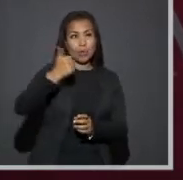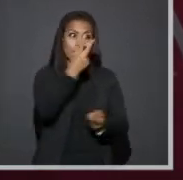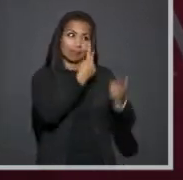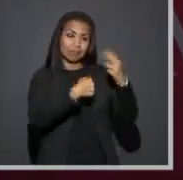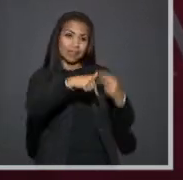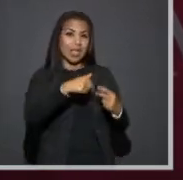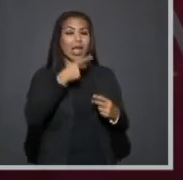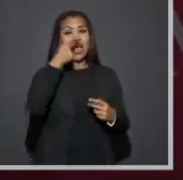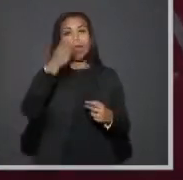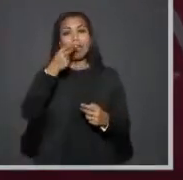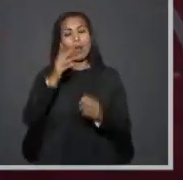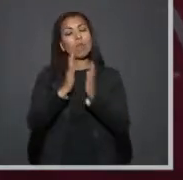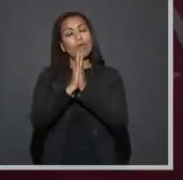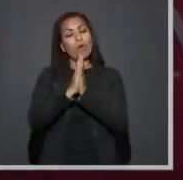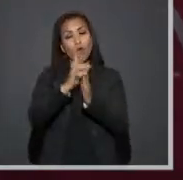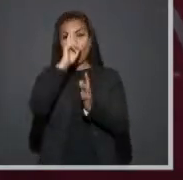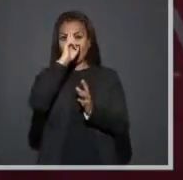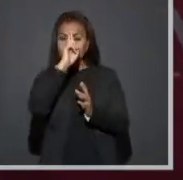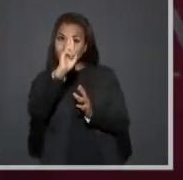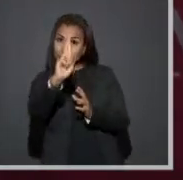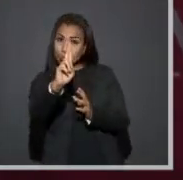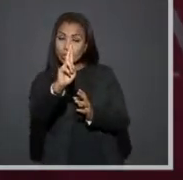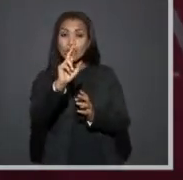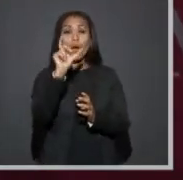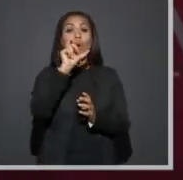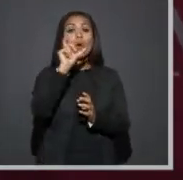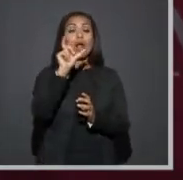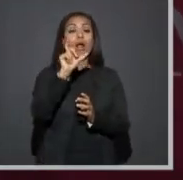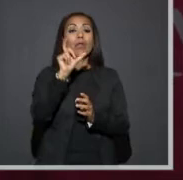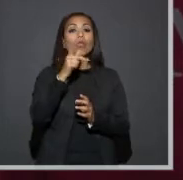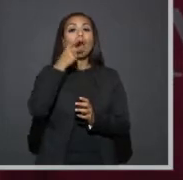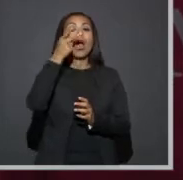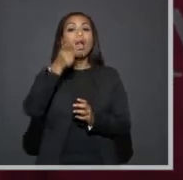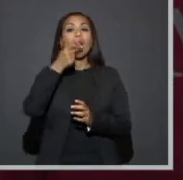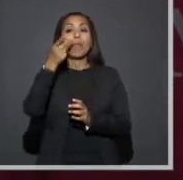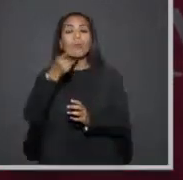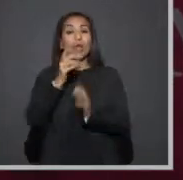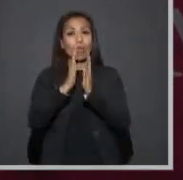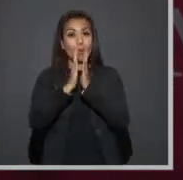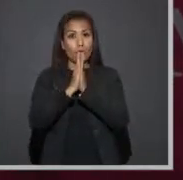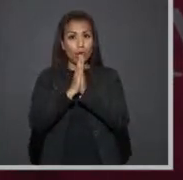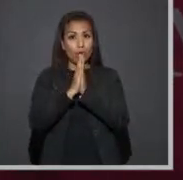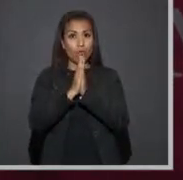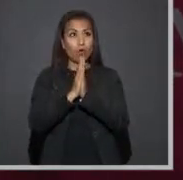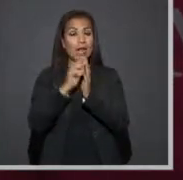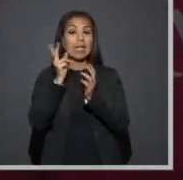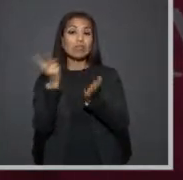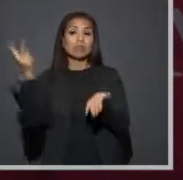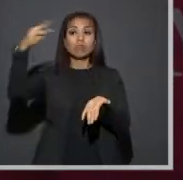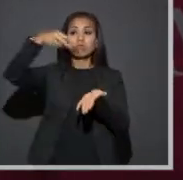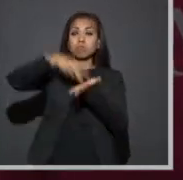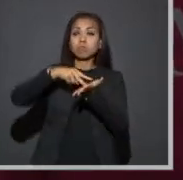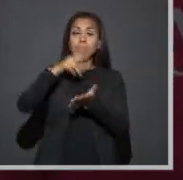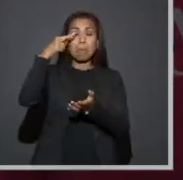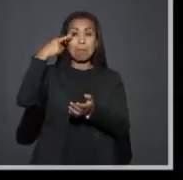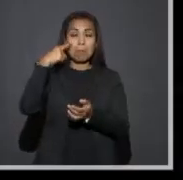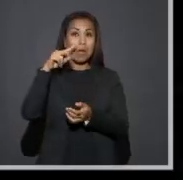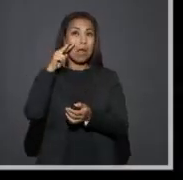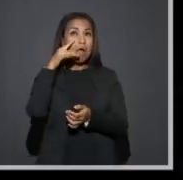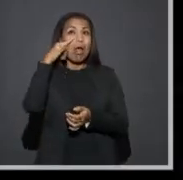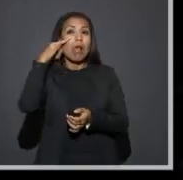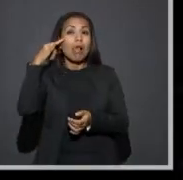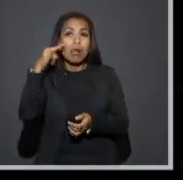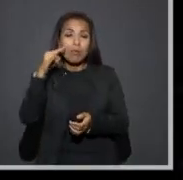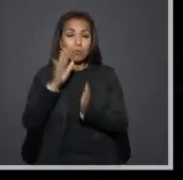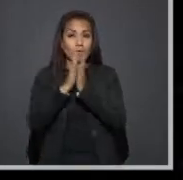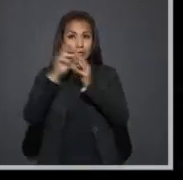pedimos respetuosamente guardar silencio durante la exposición y no obstruir la visibilidad de nuestros compañeros. Ahora sí, sin más,